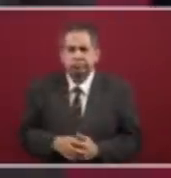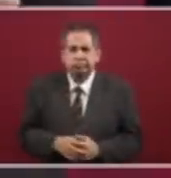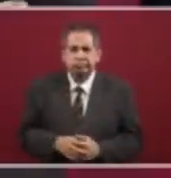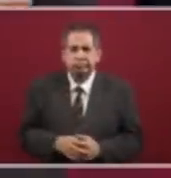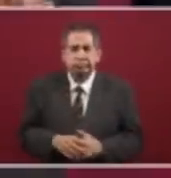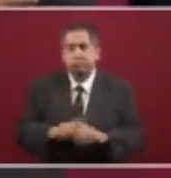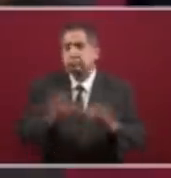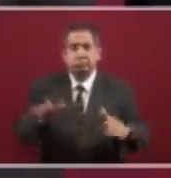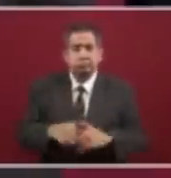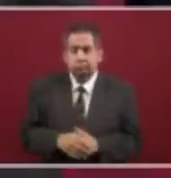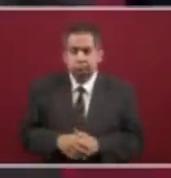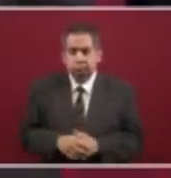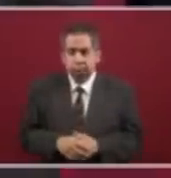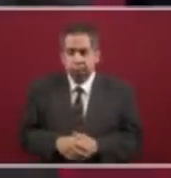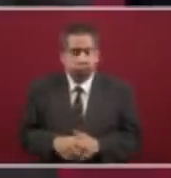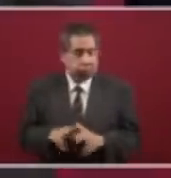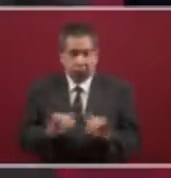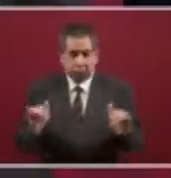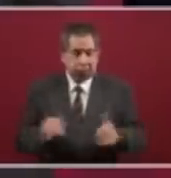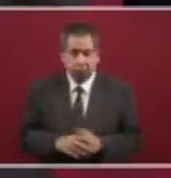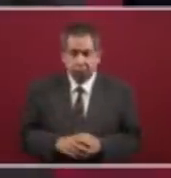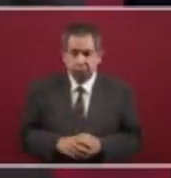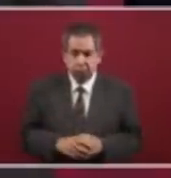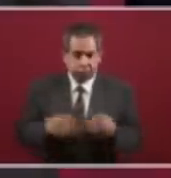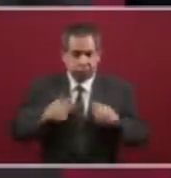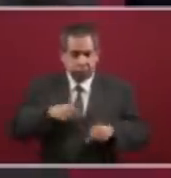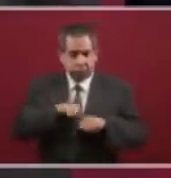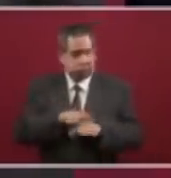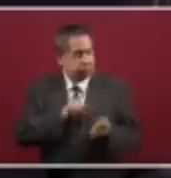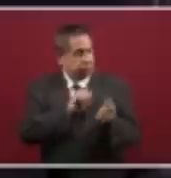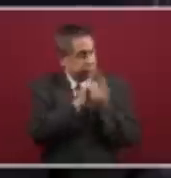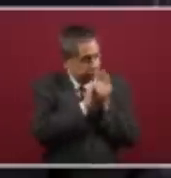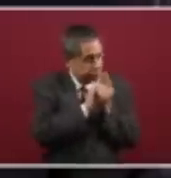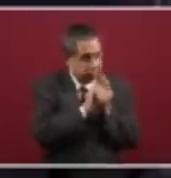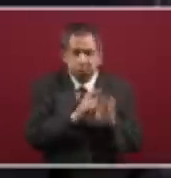nunca ha hablado con él lo personal